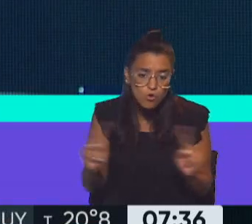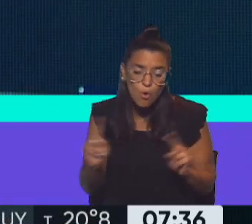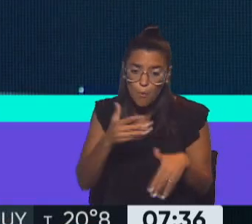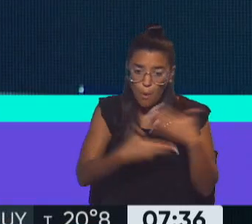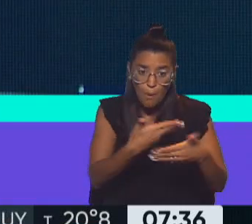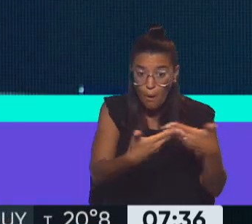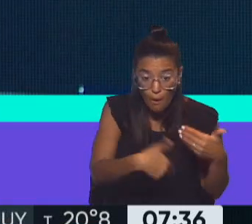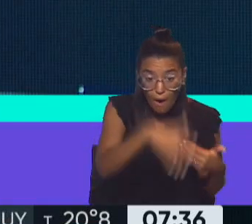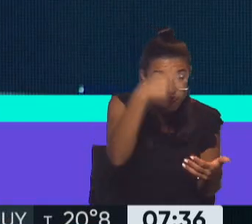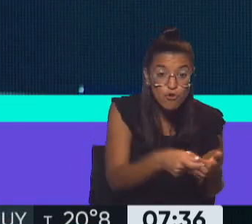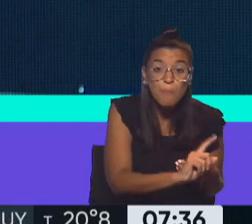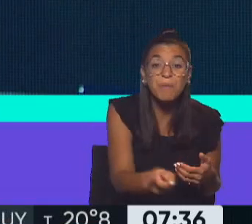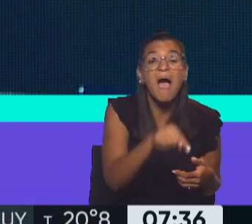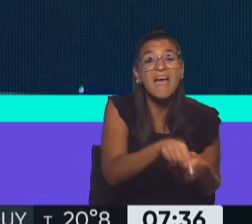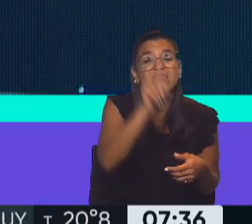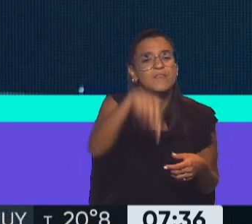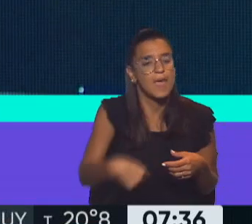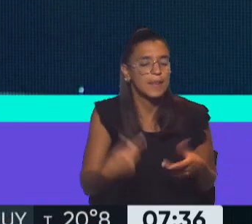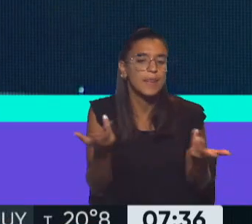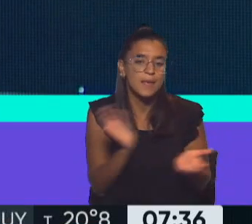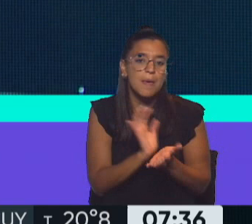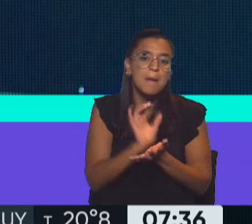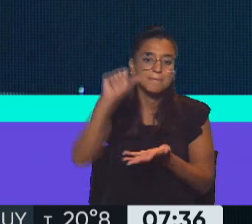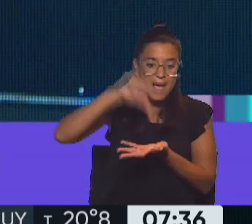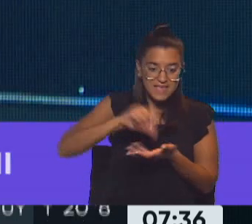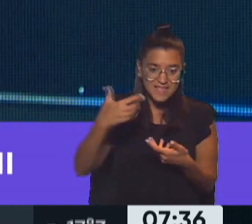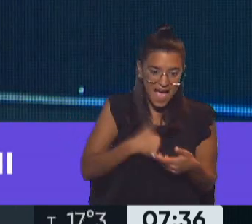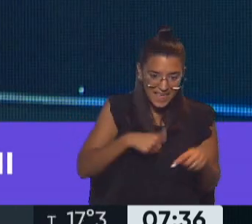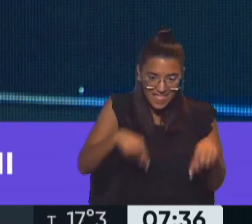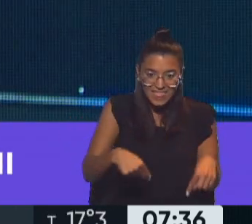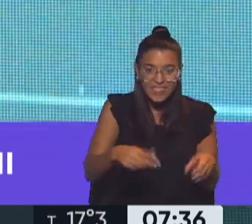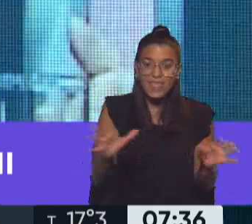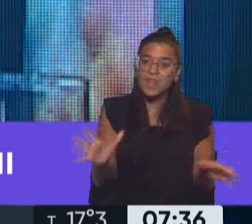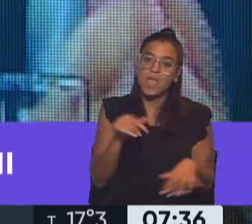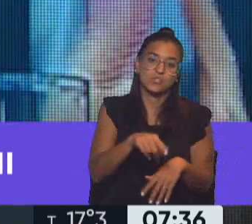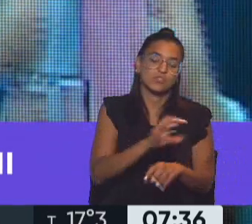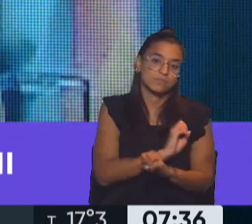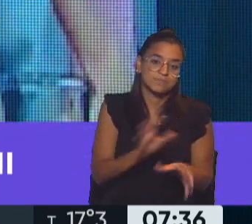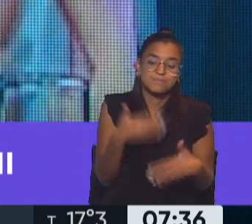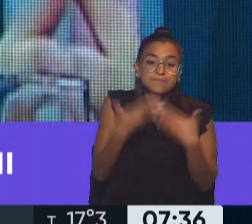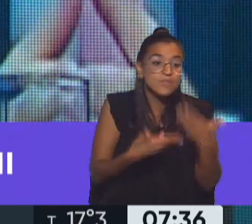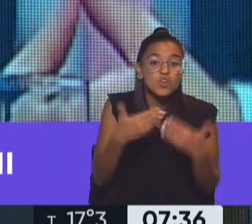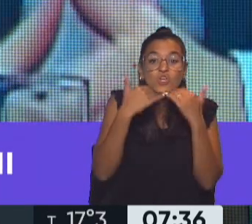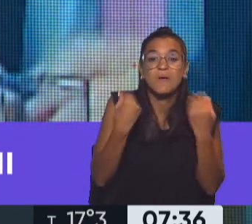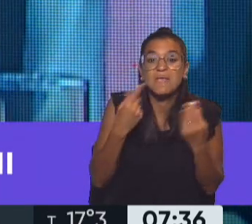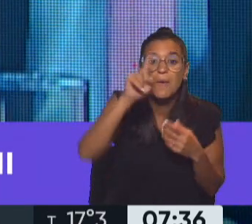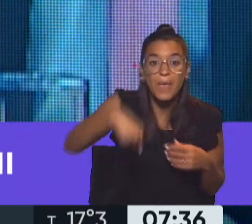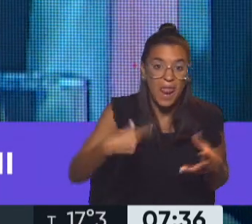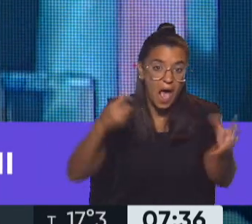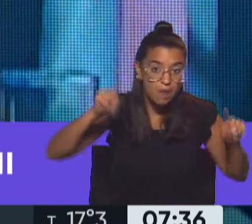default con el FMI, era un escenario que para un país del tamaño como Argentina es una dimensión desconocida, las consecuencias que podía